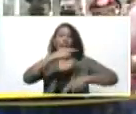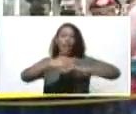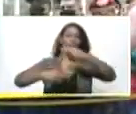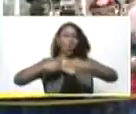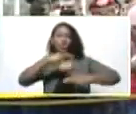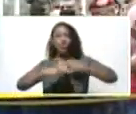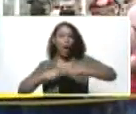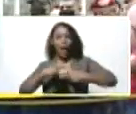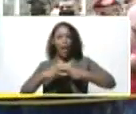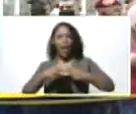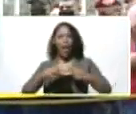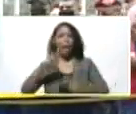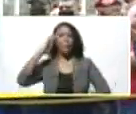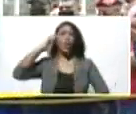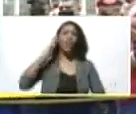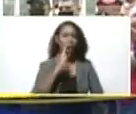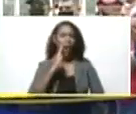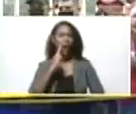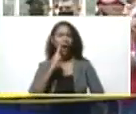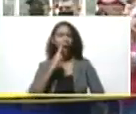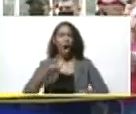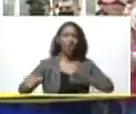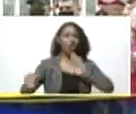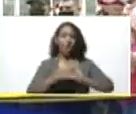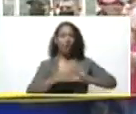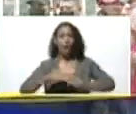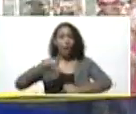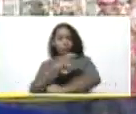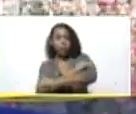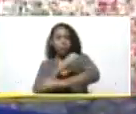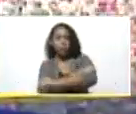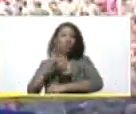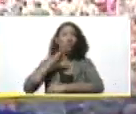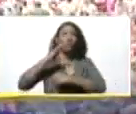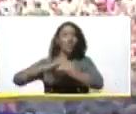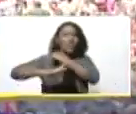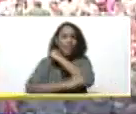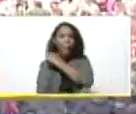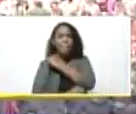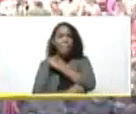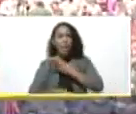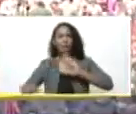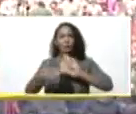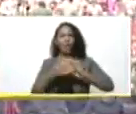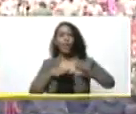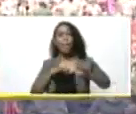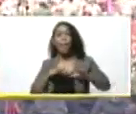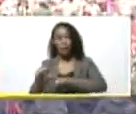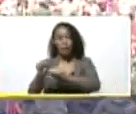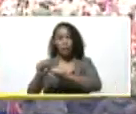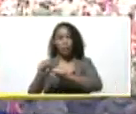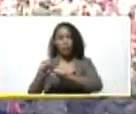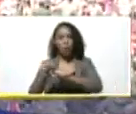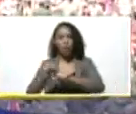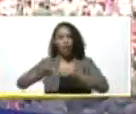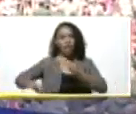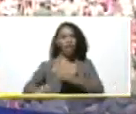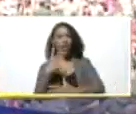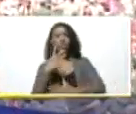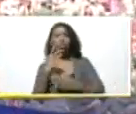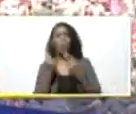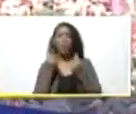revolucionaria y bolivariana contra la oligarquía corrupta y contra el imperialismo y el Fondo